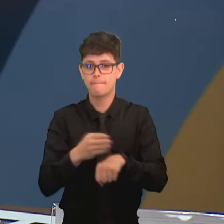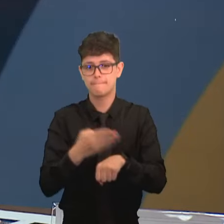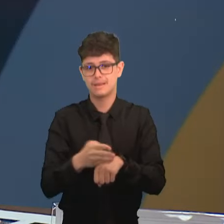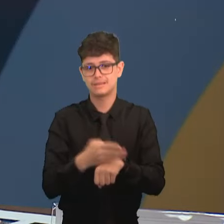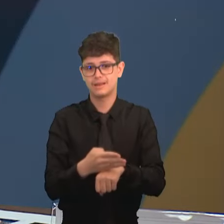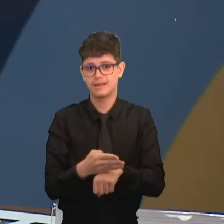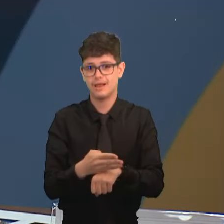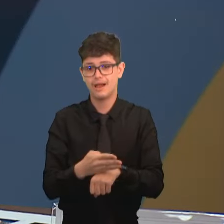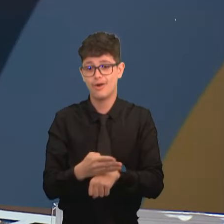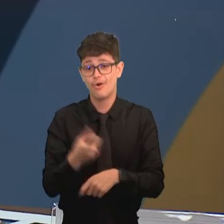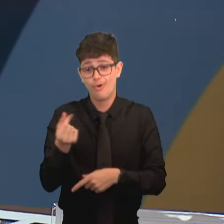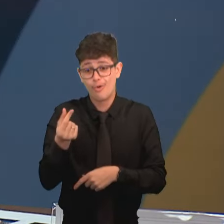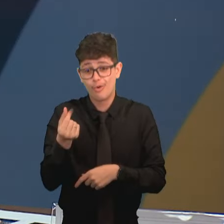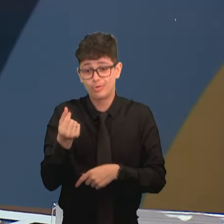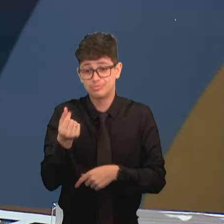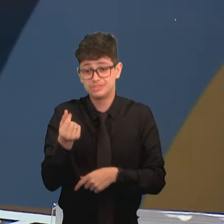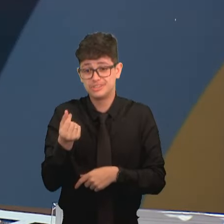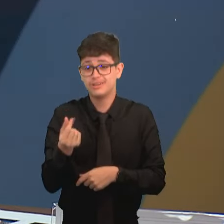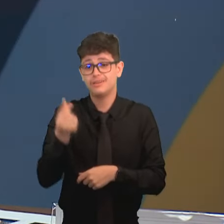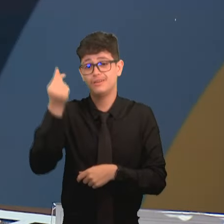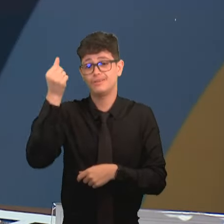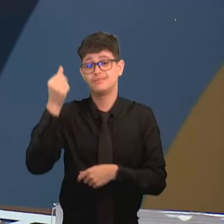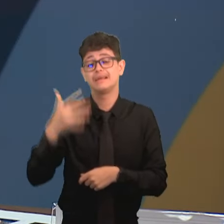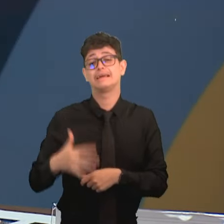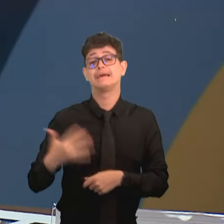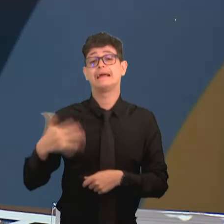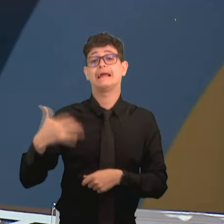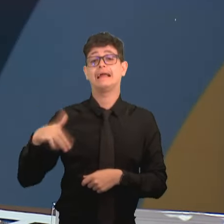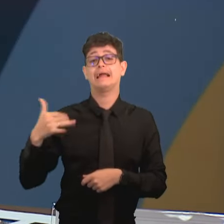el costo es muy alto para borrar un dato.